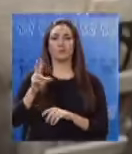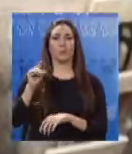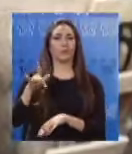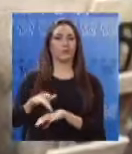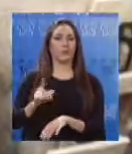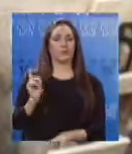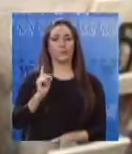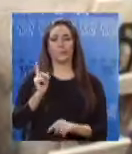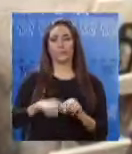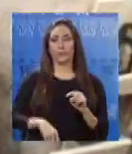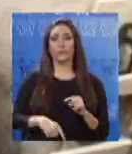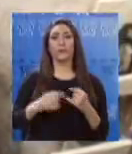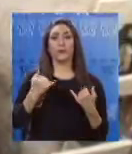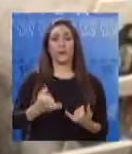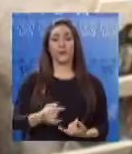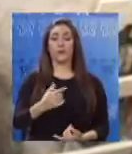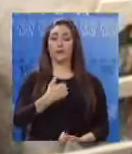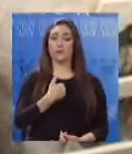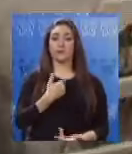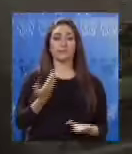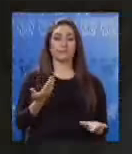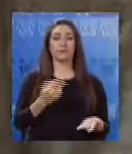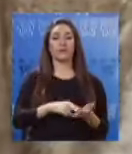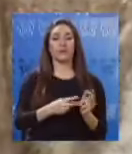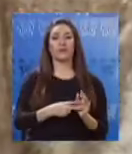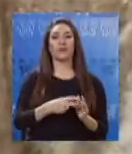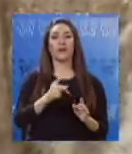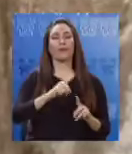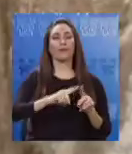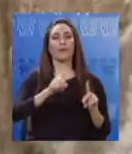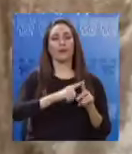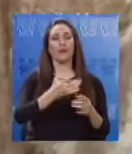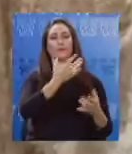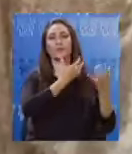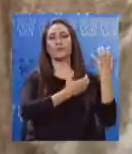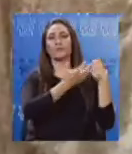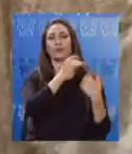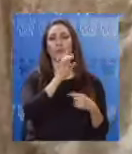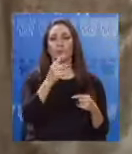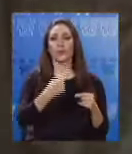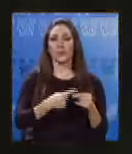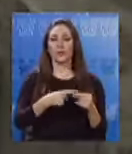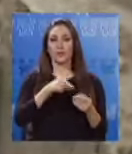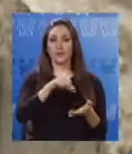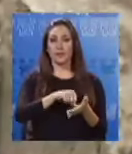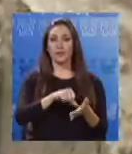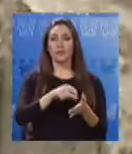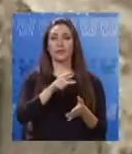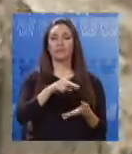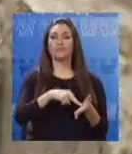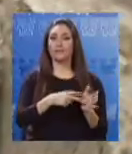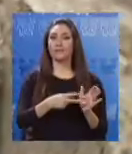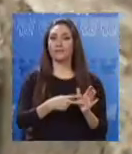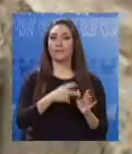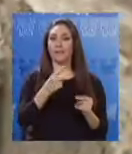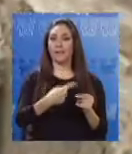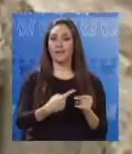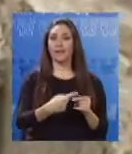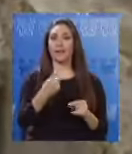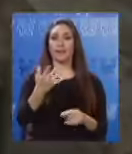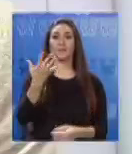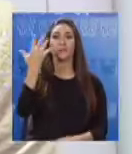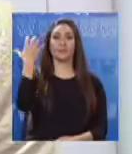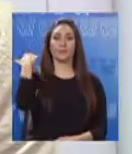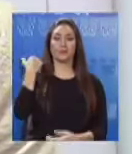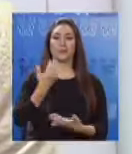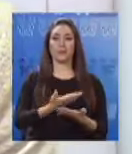Metro de Quito ratificaron que se trata de vestigios de diferentes épocas de la historia quiteña. El centro de Quito es colonial, entonces hay cosas de la colonia,